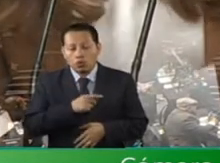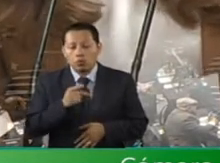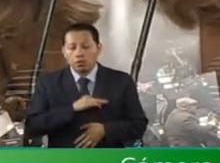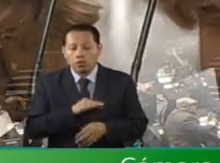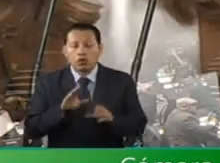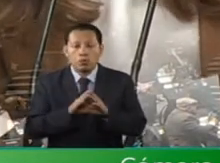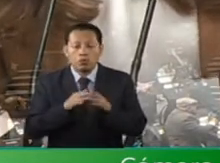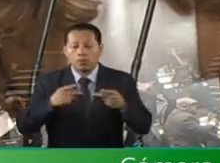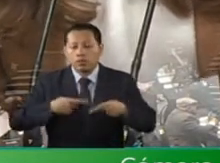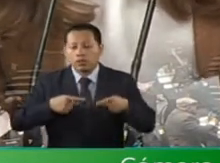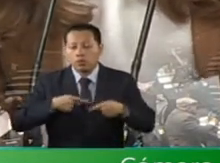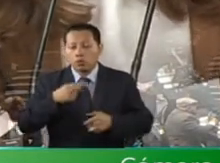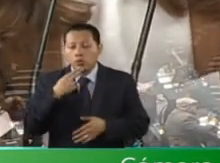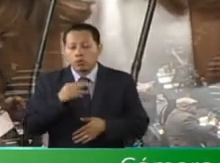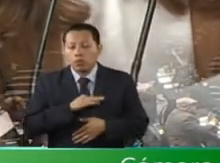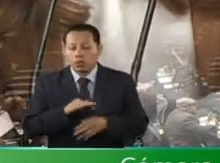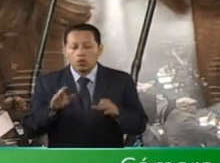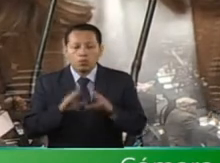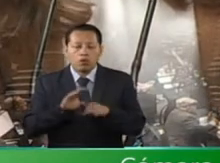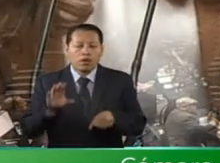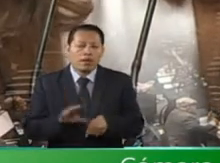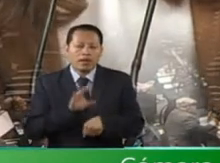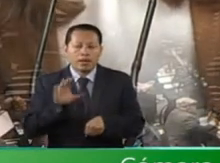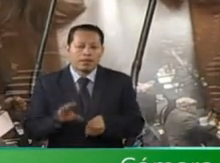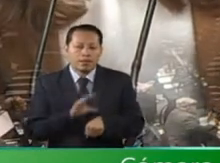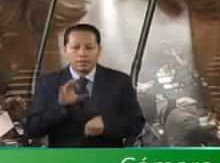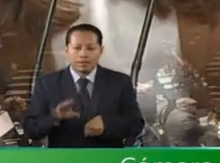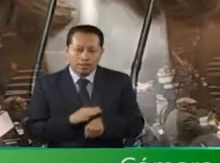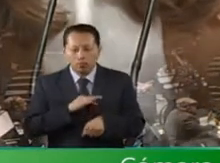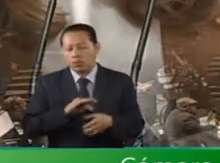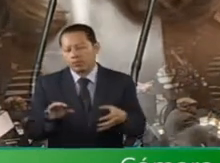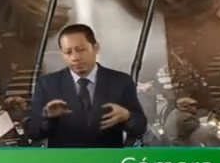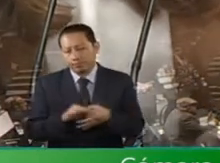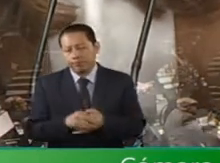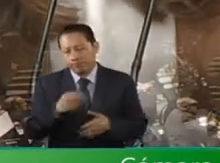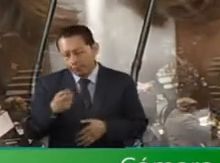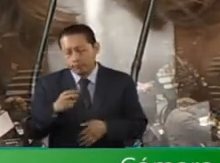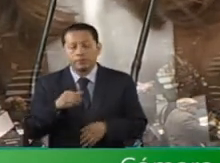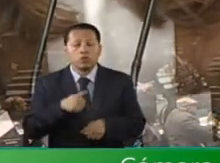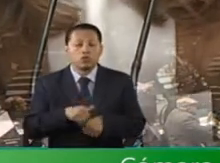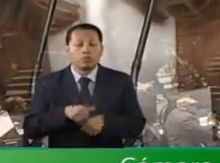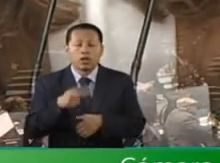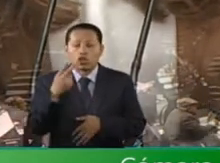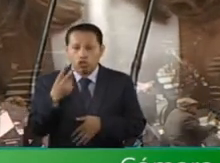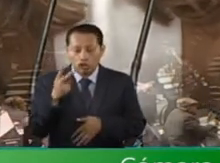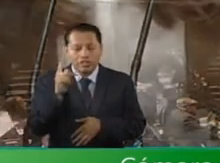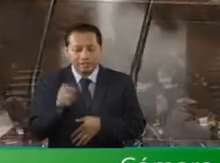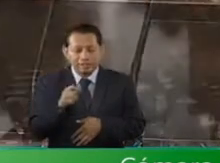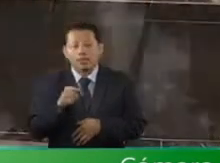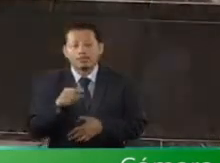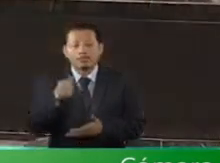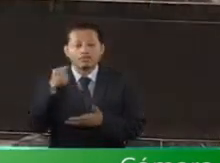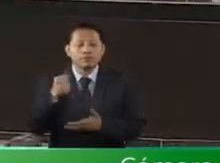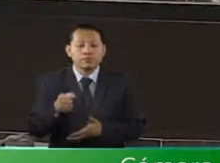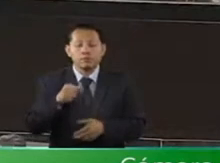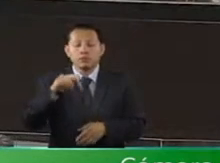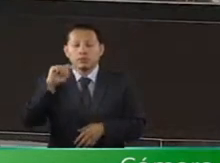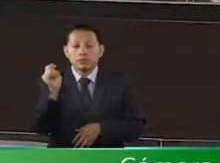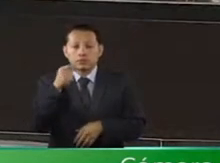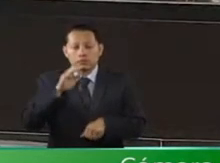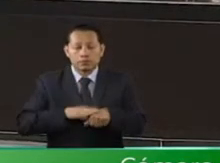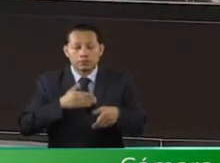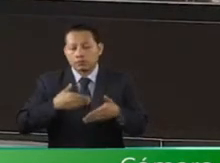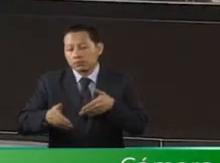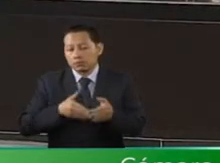los usuarios tendremos la energía que merecemos número dos inversión en tecnología y